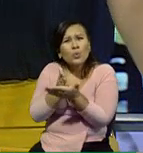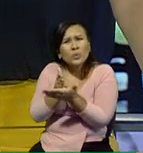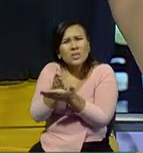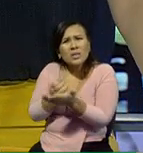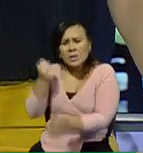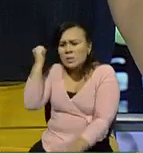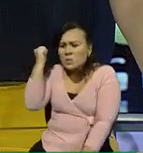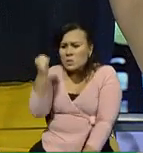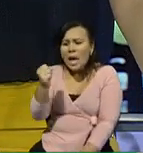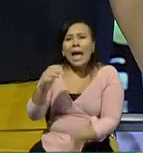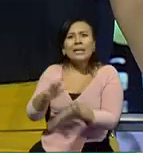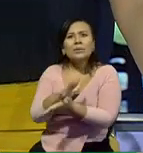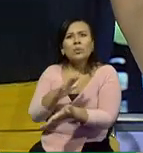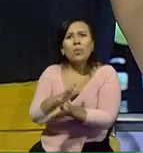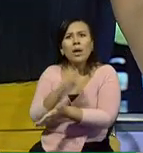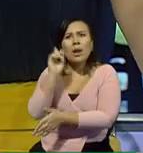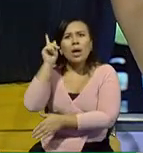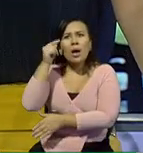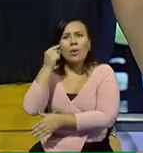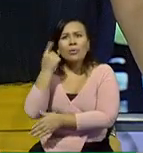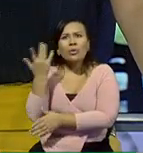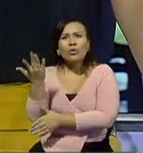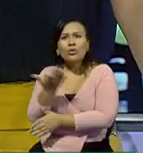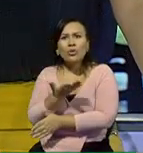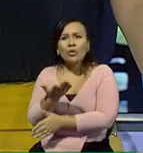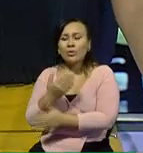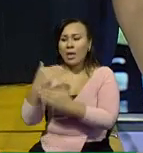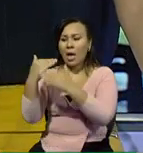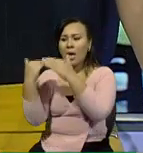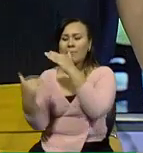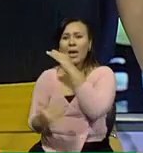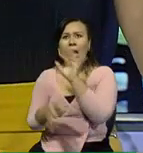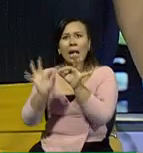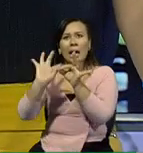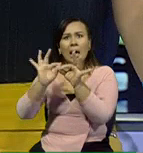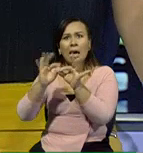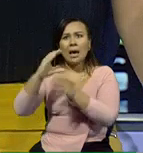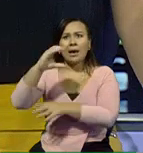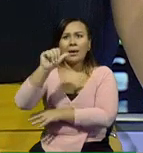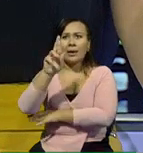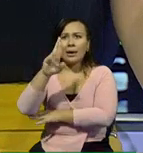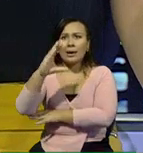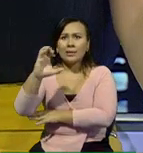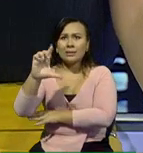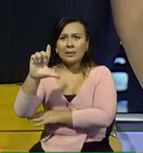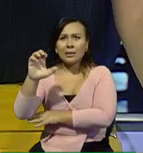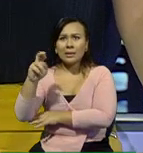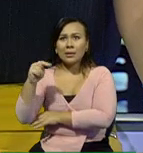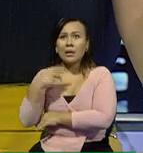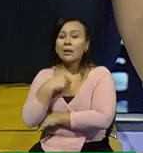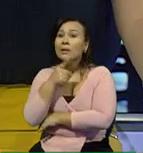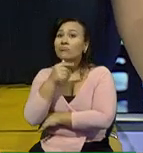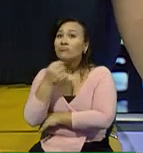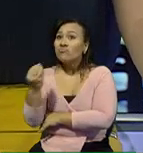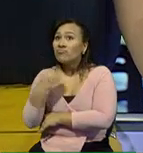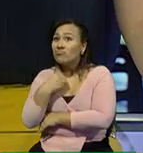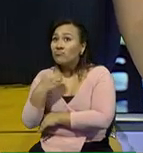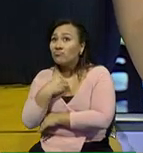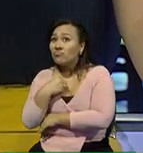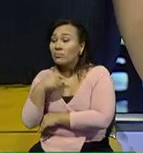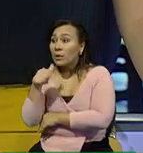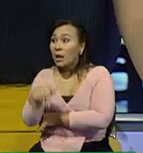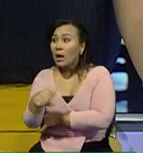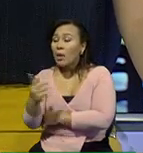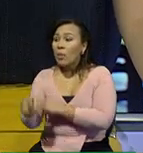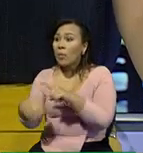una escuela fiscal ubicada en el sector de Carcelén Bajo en la capital. Según denuncia de los padres, el hecho ocurrió cuando estaba